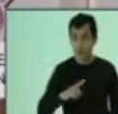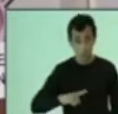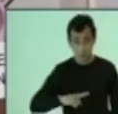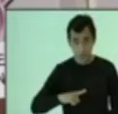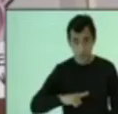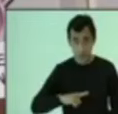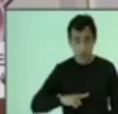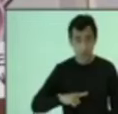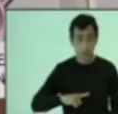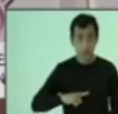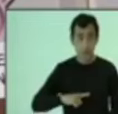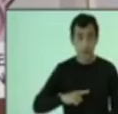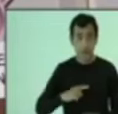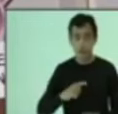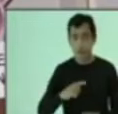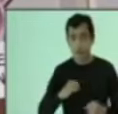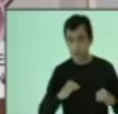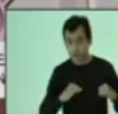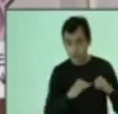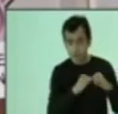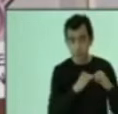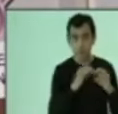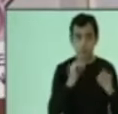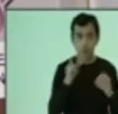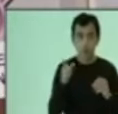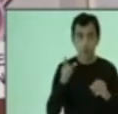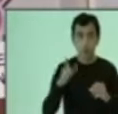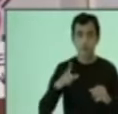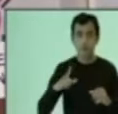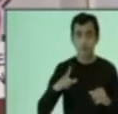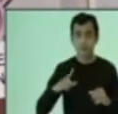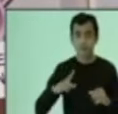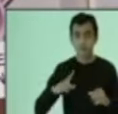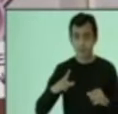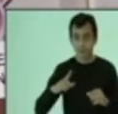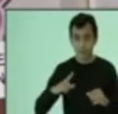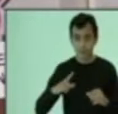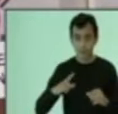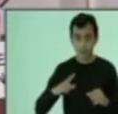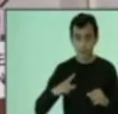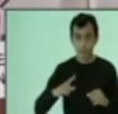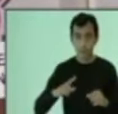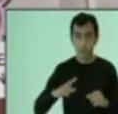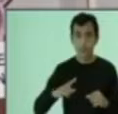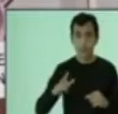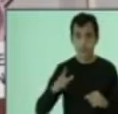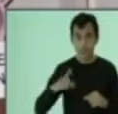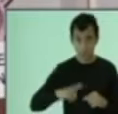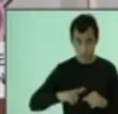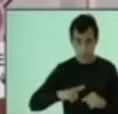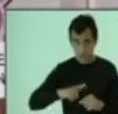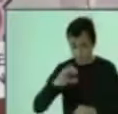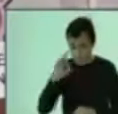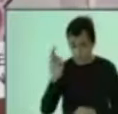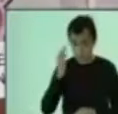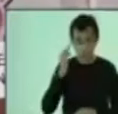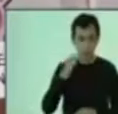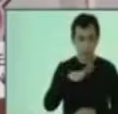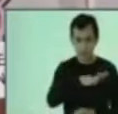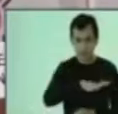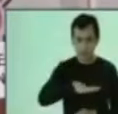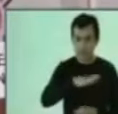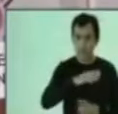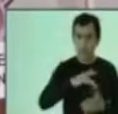federal, el cual encausa a nuestro señor presidente, el licenciado Andrés Manuel López Obrador, donde vamos a impulsar a la creación de